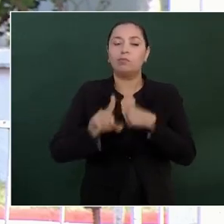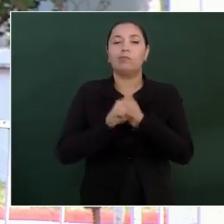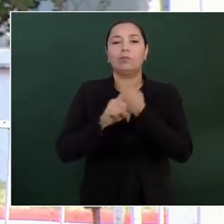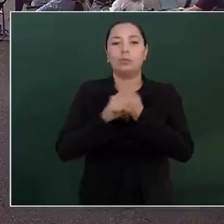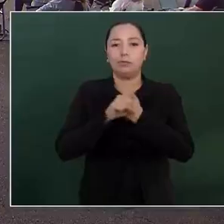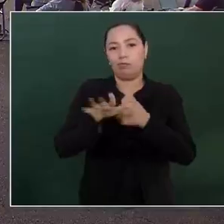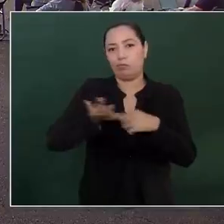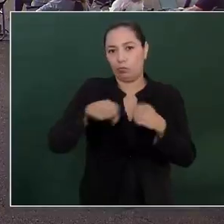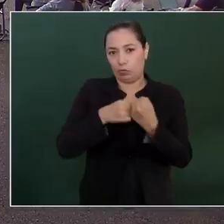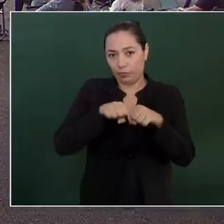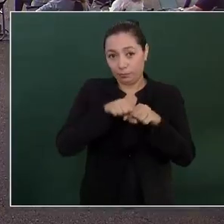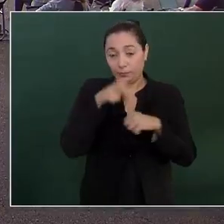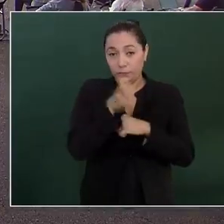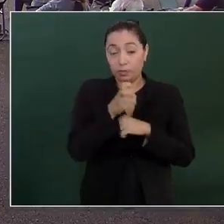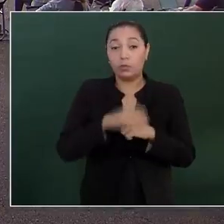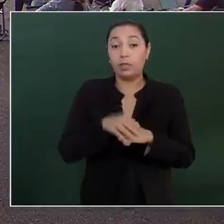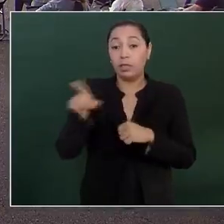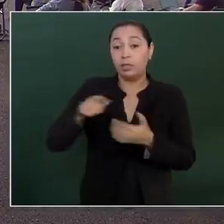Galán